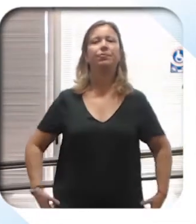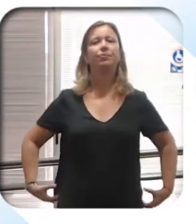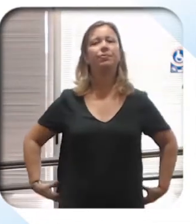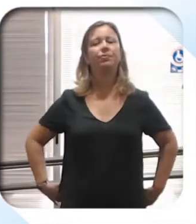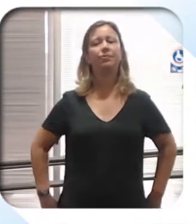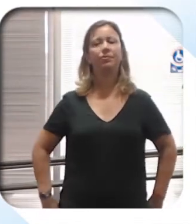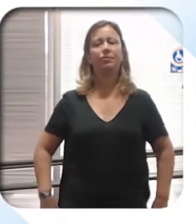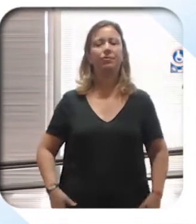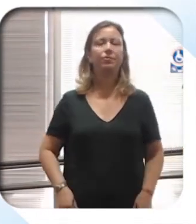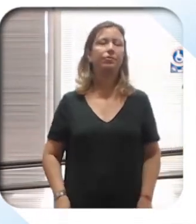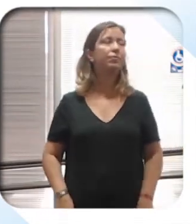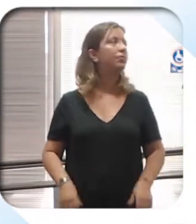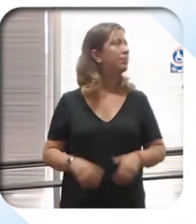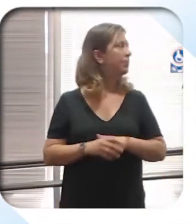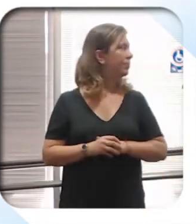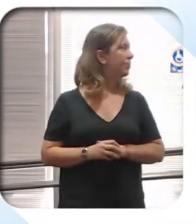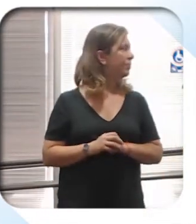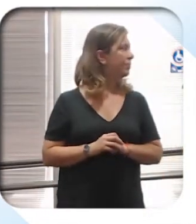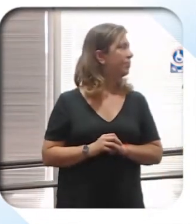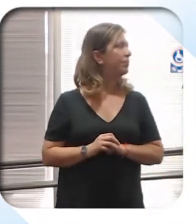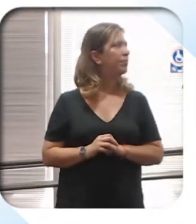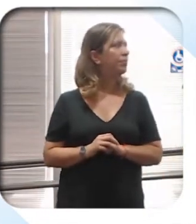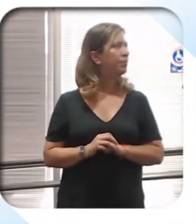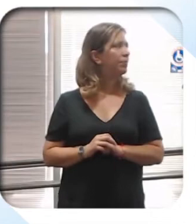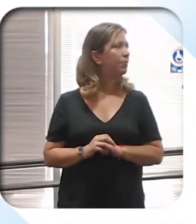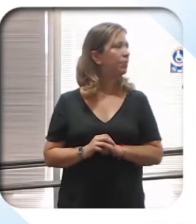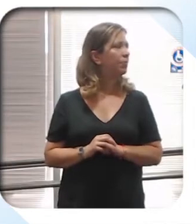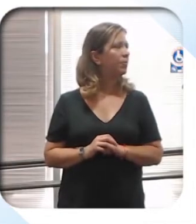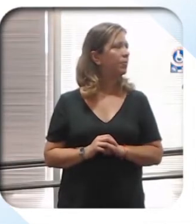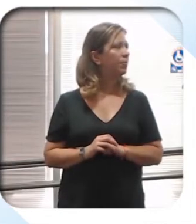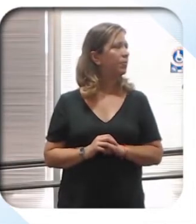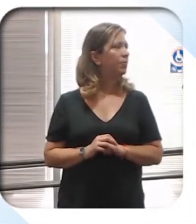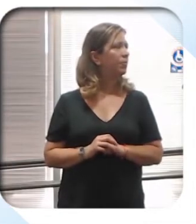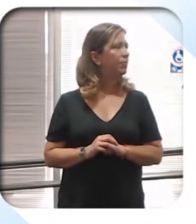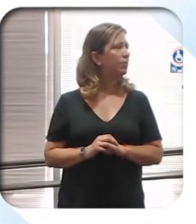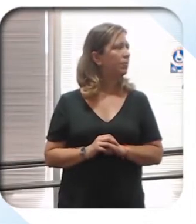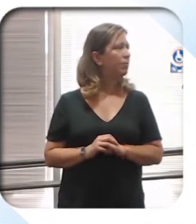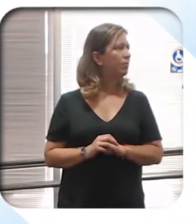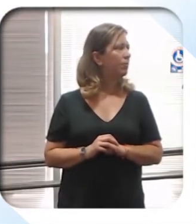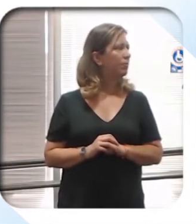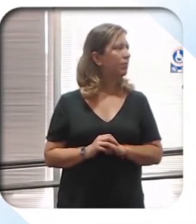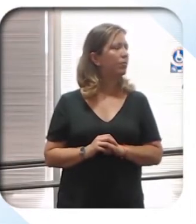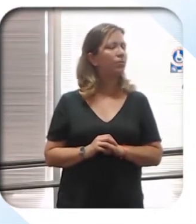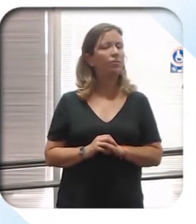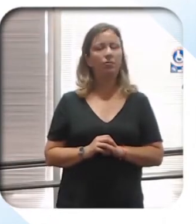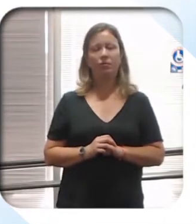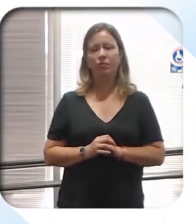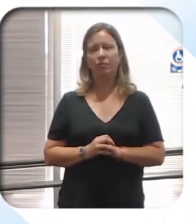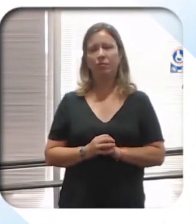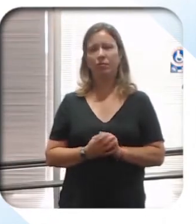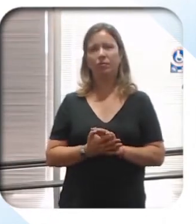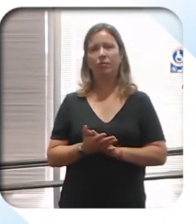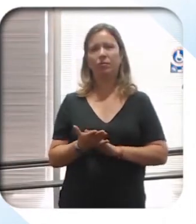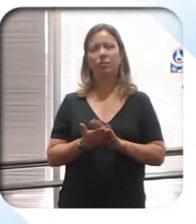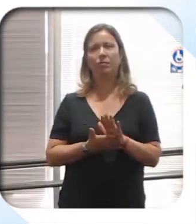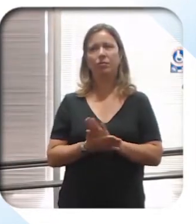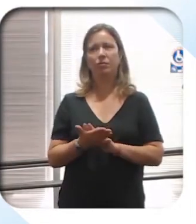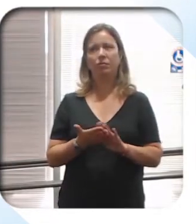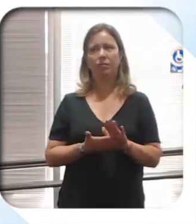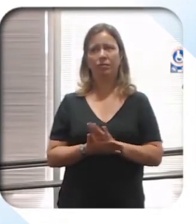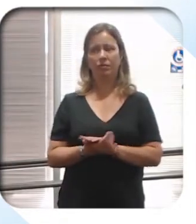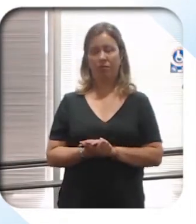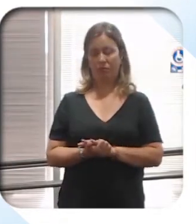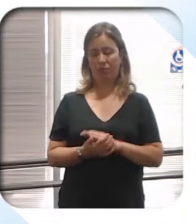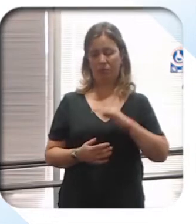educación sexual, egresada de CSEX en 2015, especializándose en sexualidad y discapacidad,